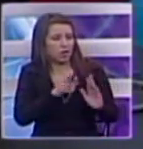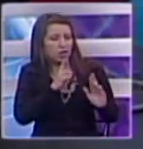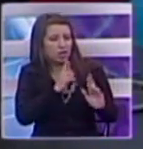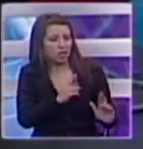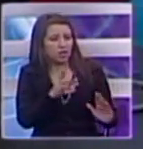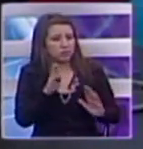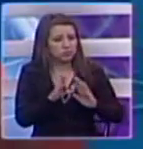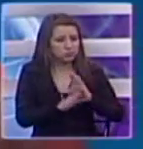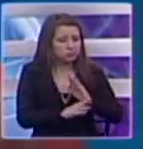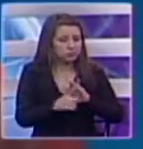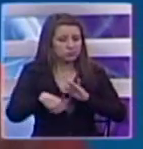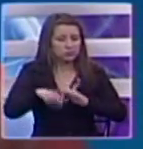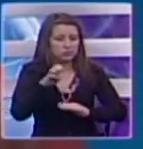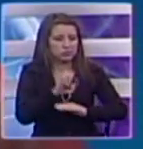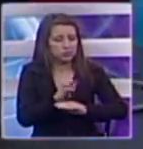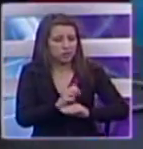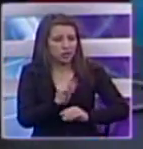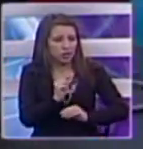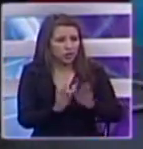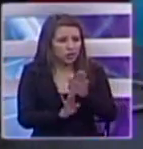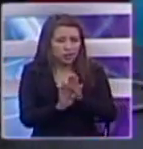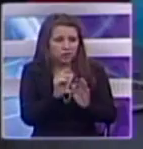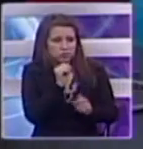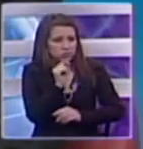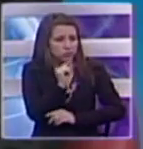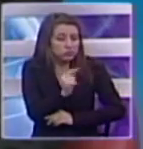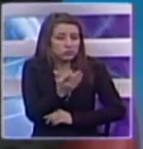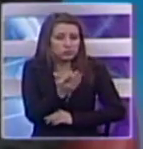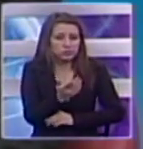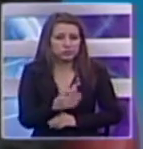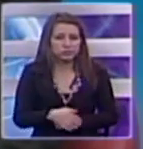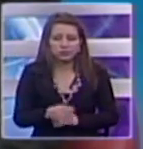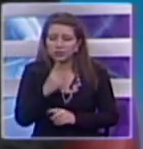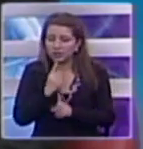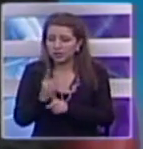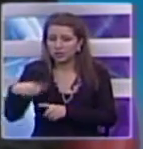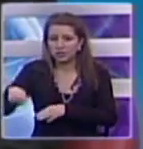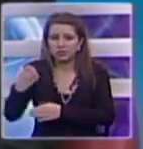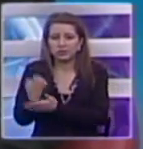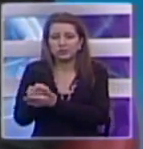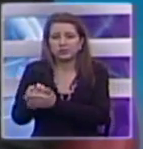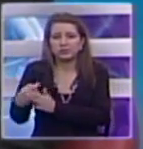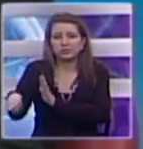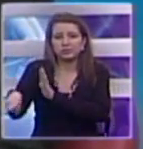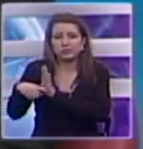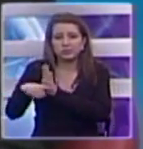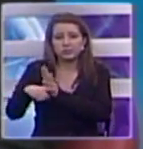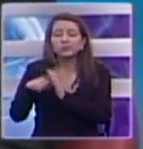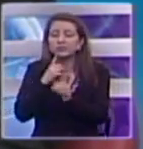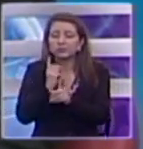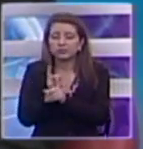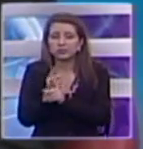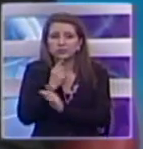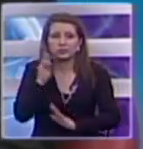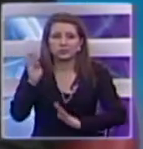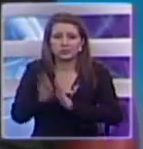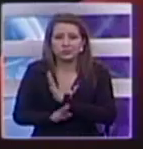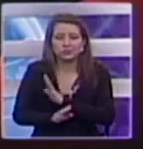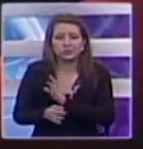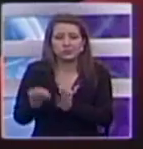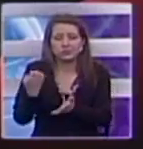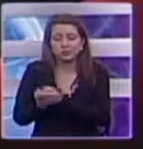resultados del desempeño de la economía. ¿Y el crecimiento económico del Ecuador entonces va a ser negativo? Obviamente hay una desaceleración económica, hay